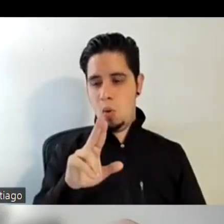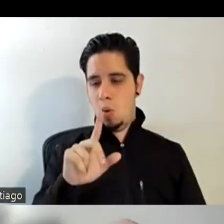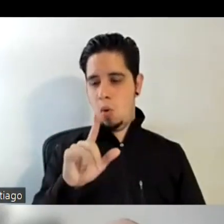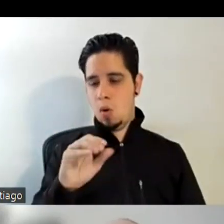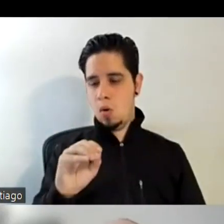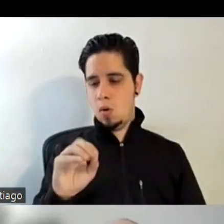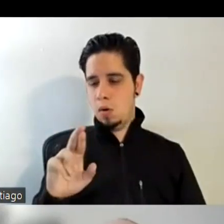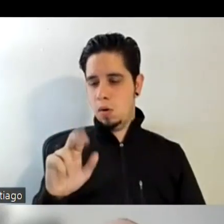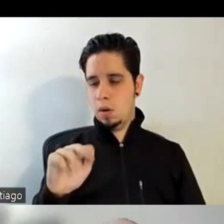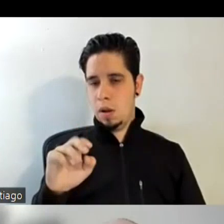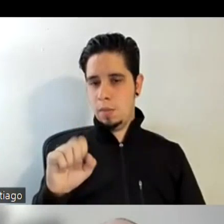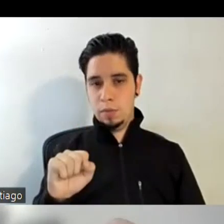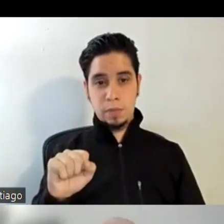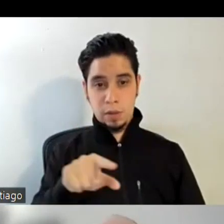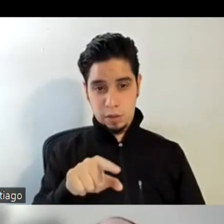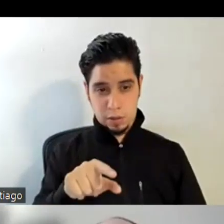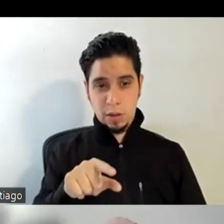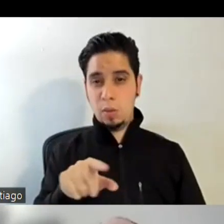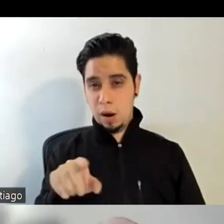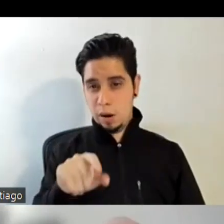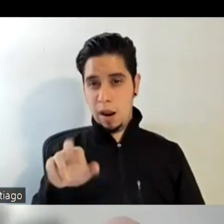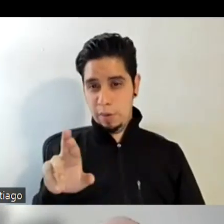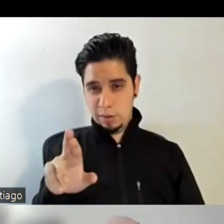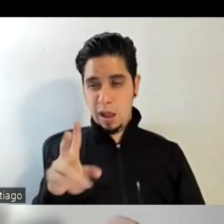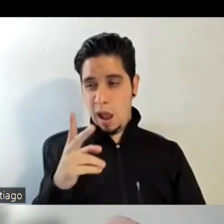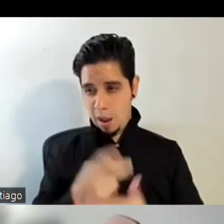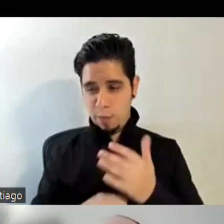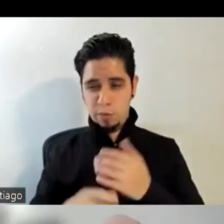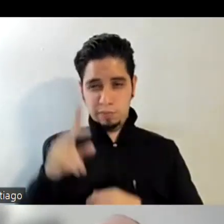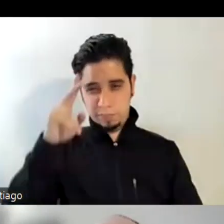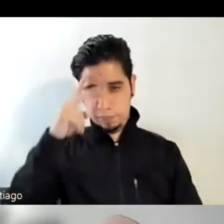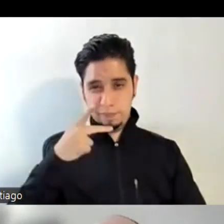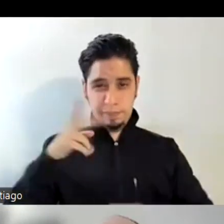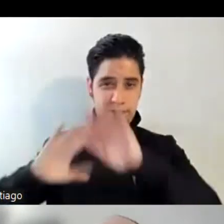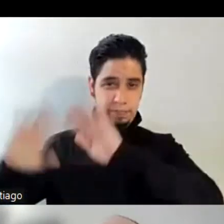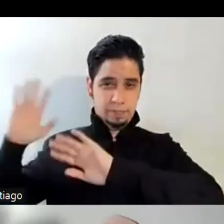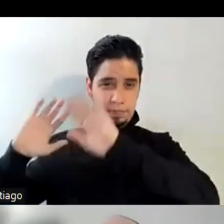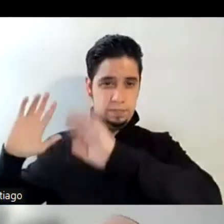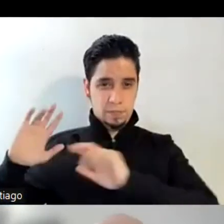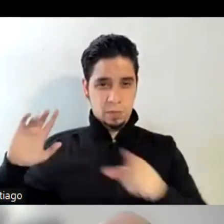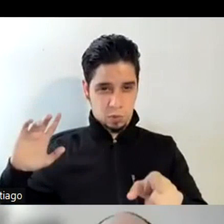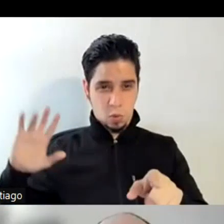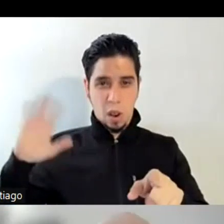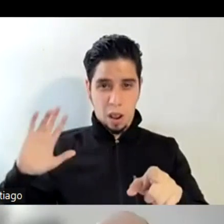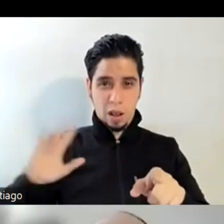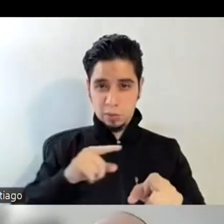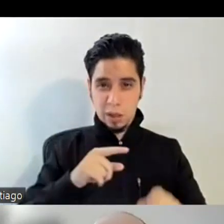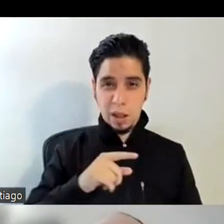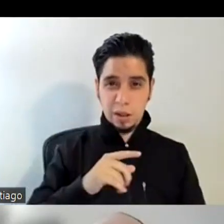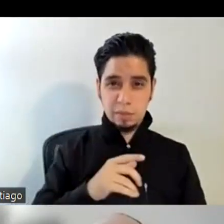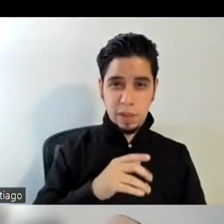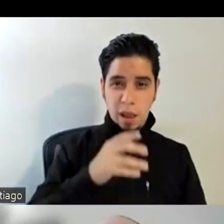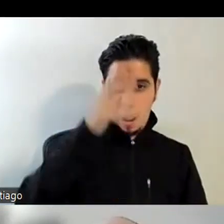Julio, igual que a Javier, lo conozco desde nana también. Él participó en Pedro y el Lobo. De hecho, usted, no, tú eres el abuelo y Julio era el lobo.